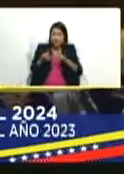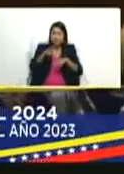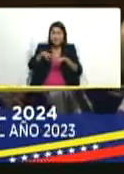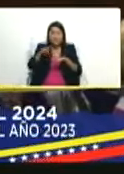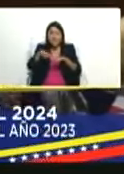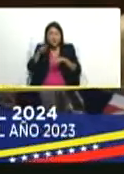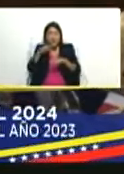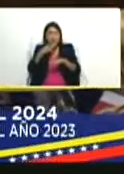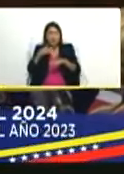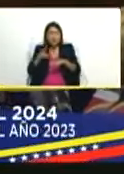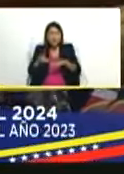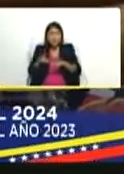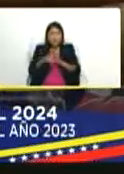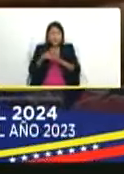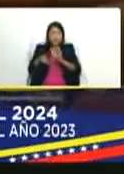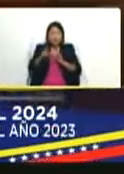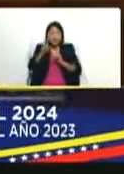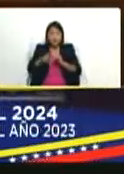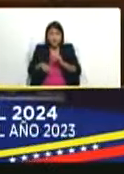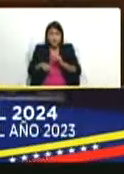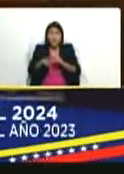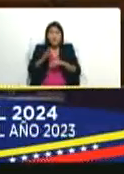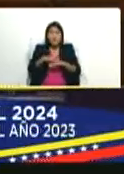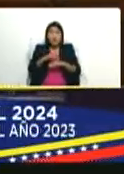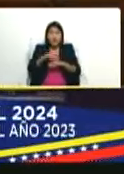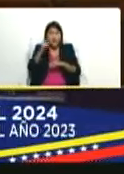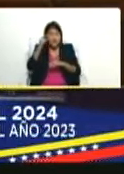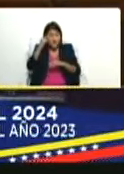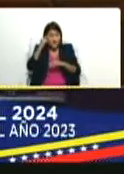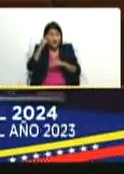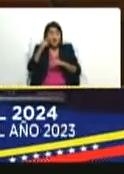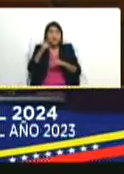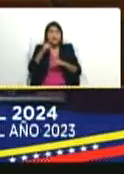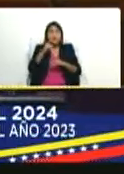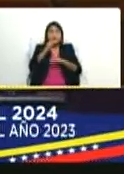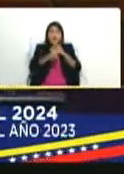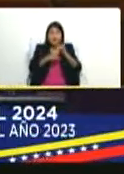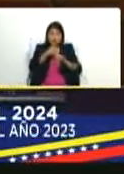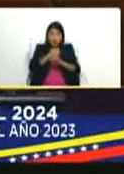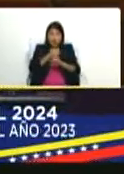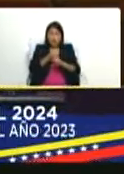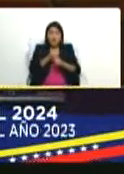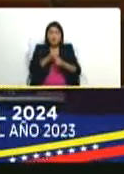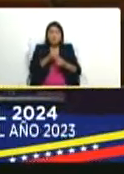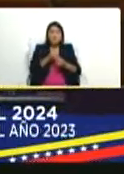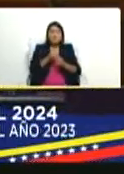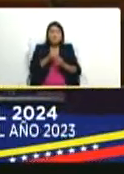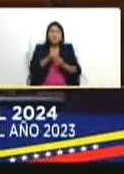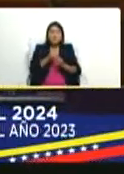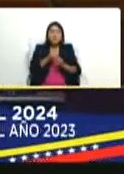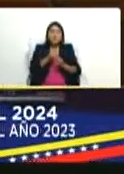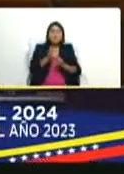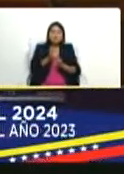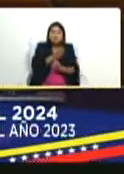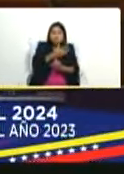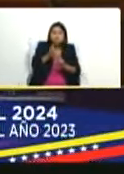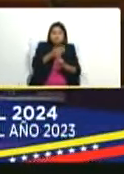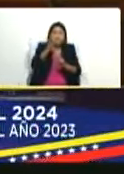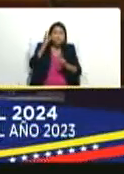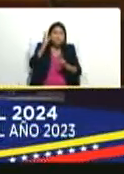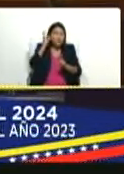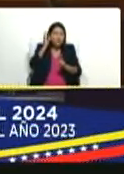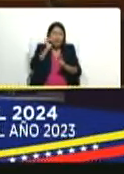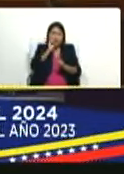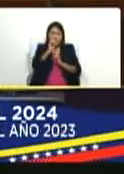la Adolescencia, Foro en Conmemoración del Día Internacional de la Eliminación de la Violencia contra la Mujer, Foro sobre Gobernanza Mundial de los